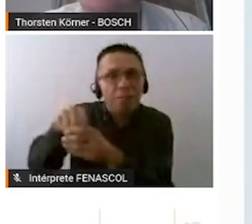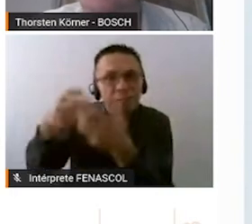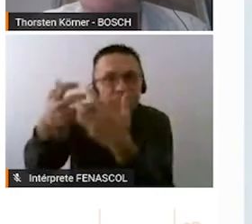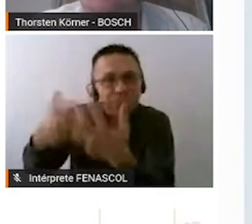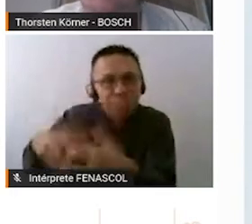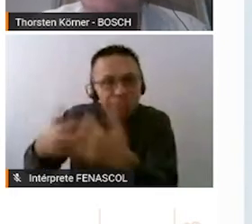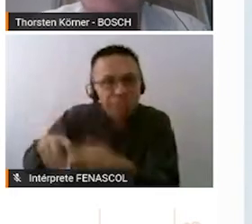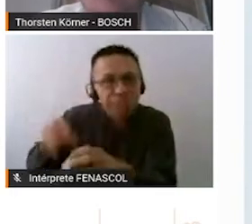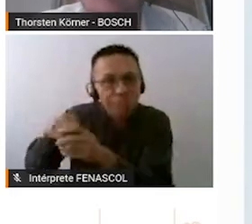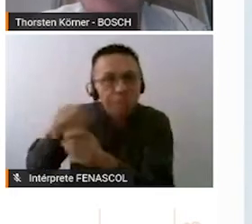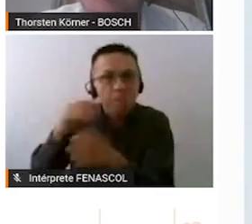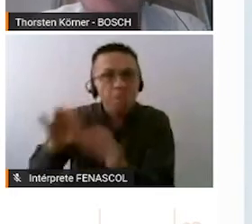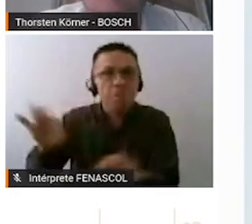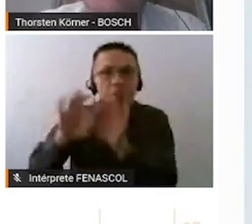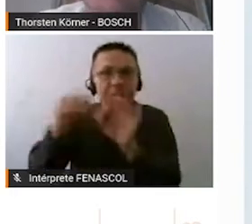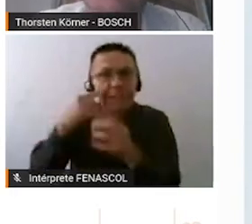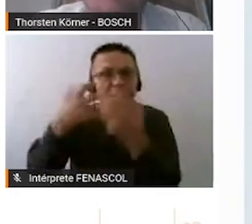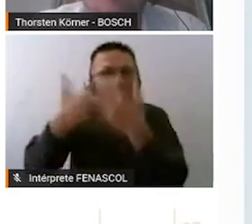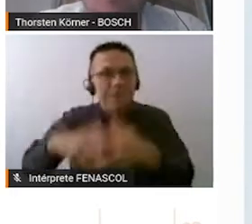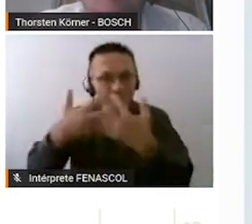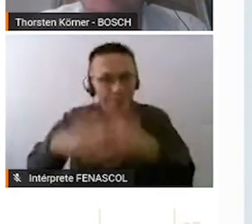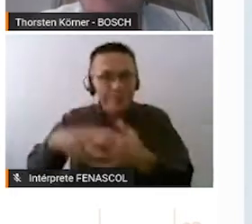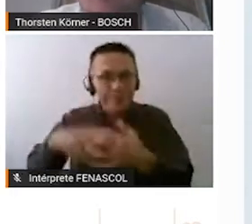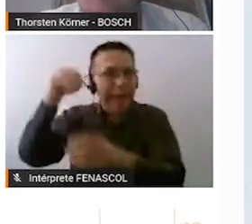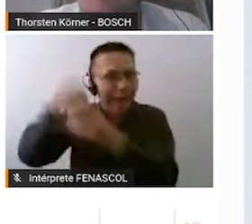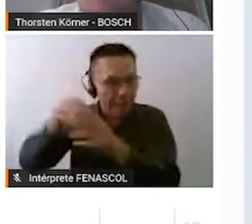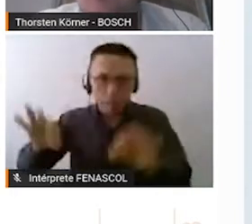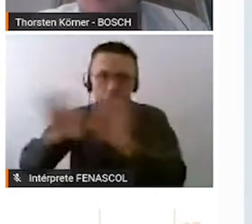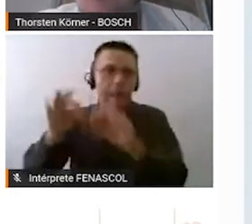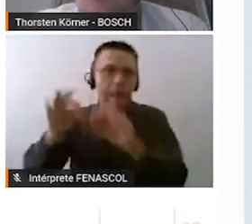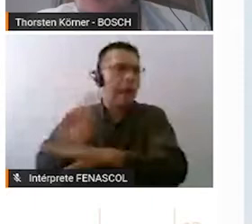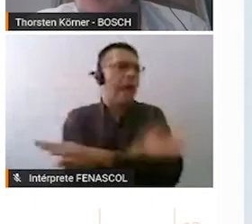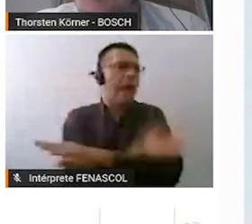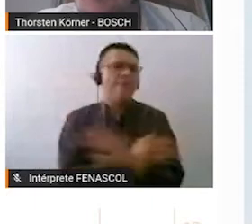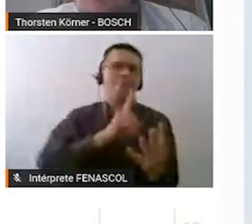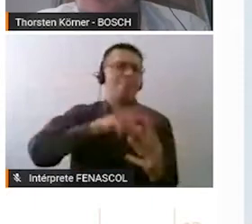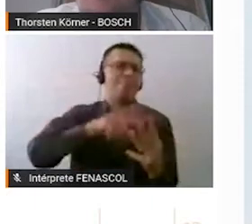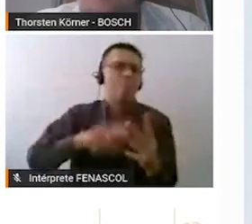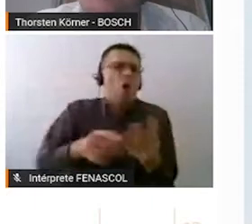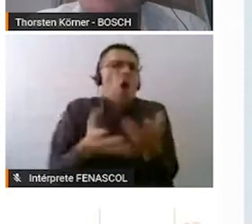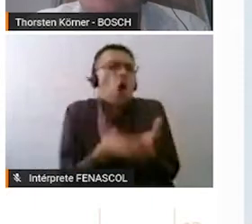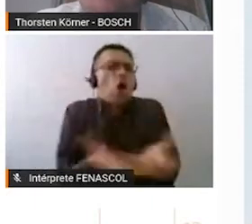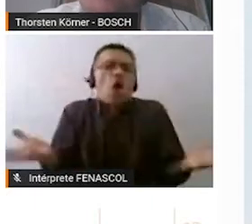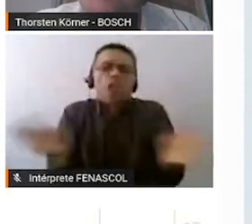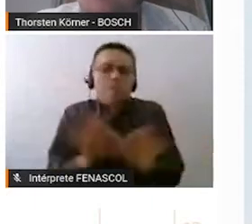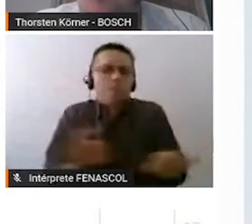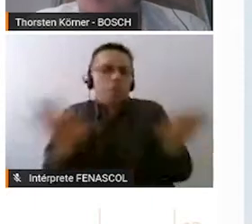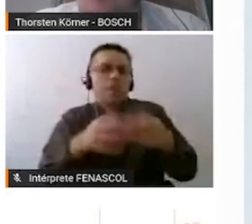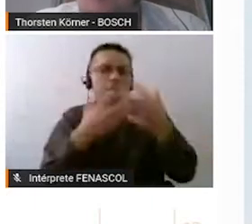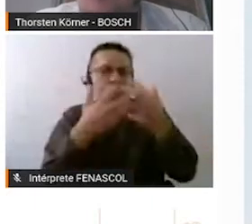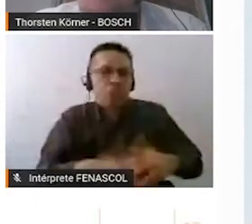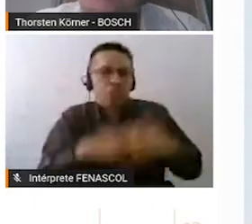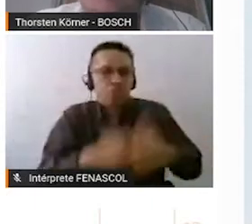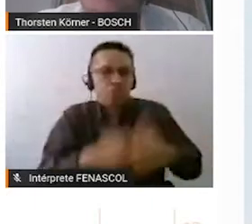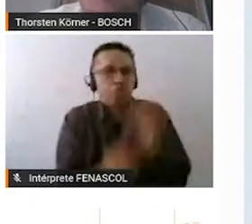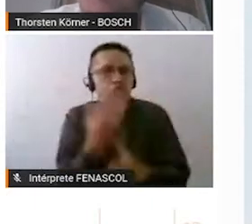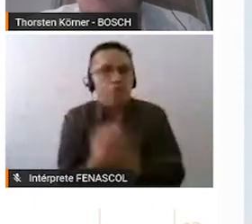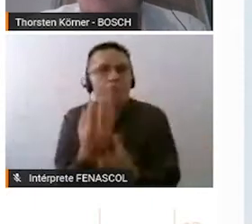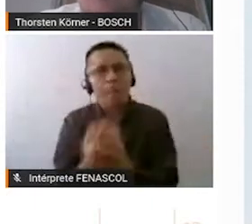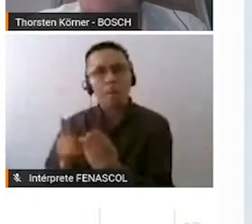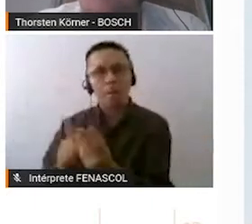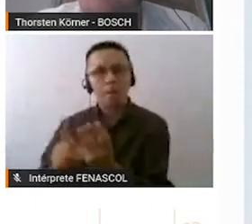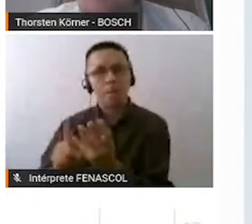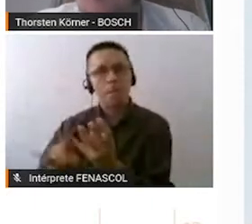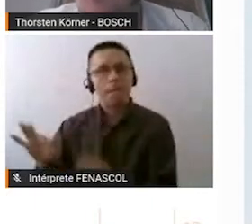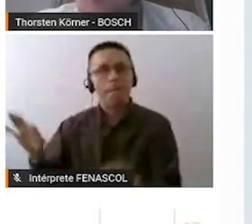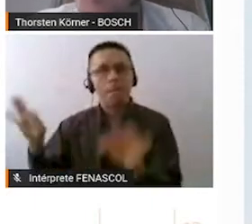es la industria 4.0. Antes hablábamos de avances o evoluciones en las tecnologías.